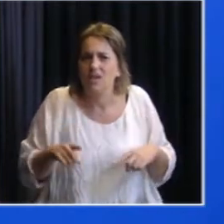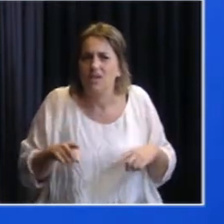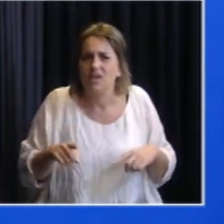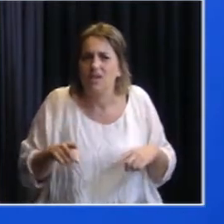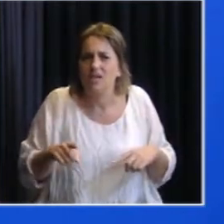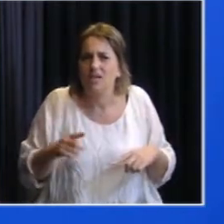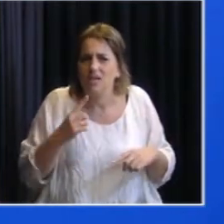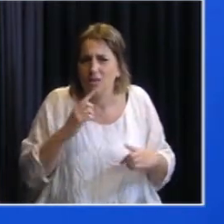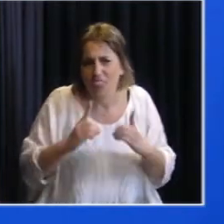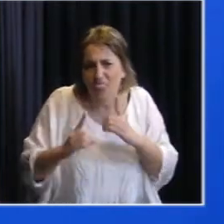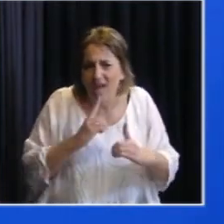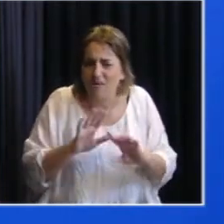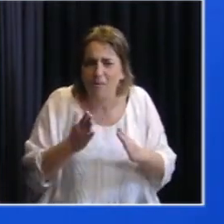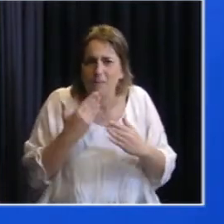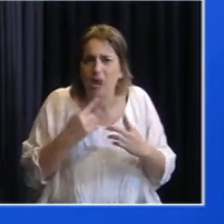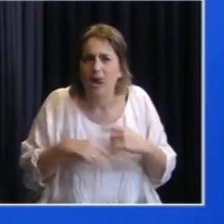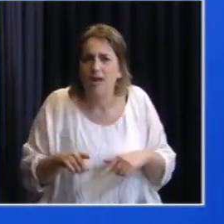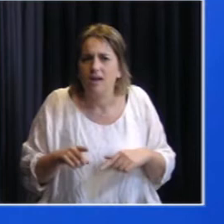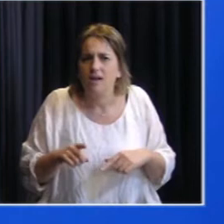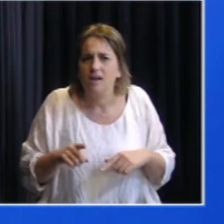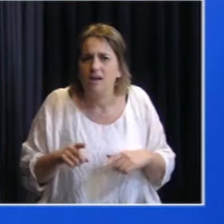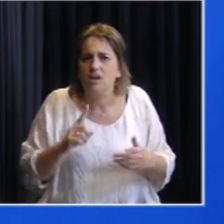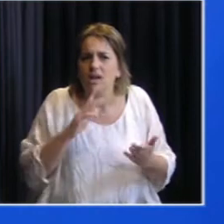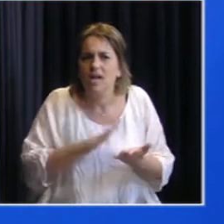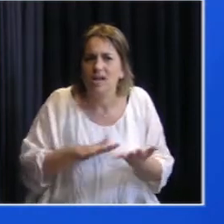es un diálogo más que una pregunta pero con mucho out